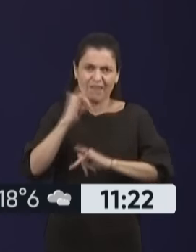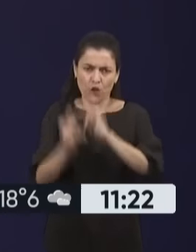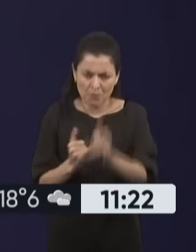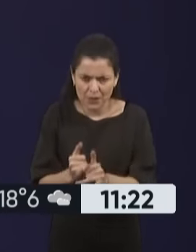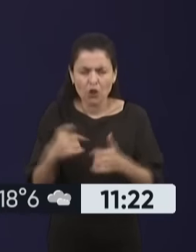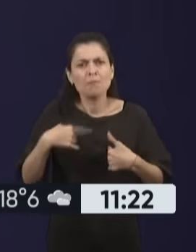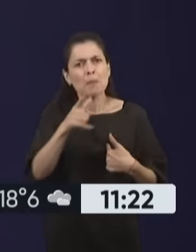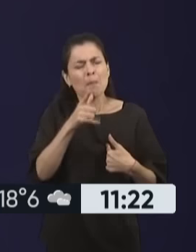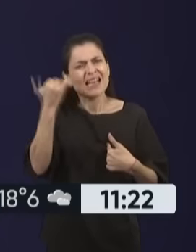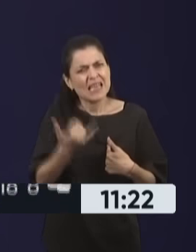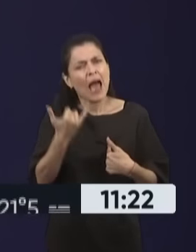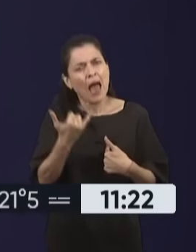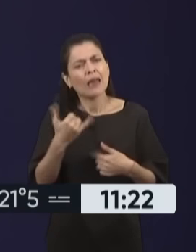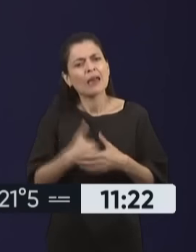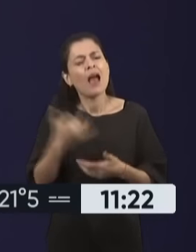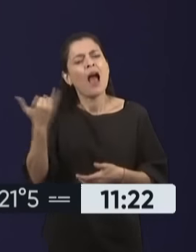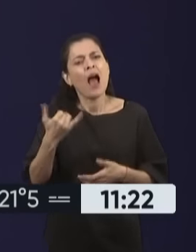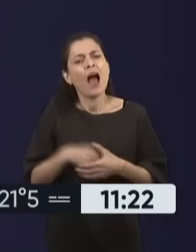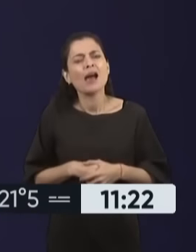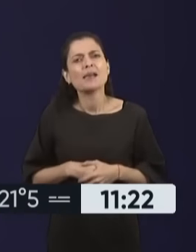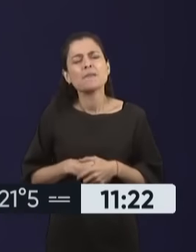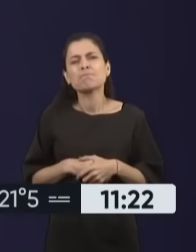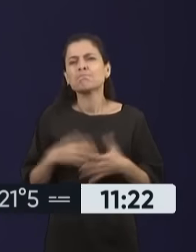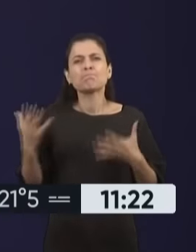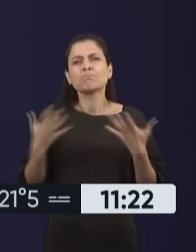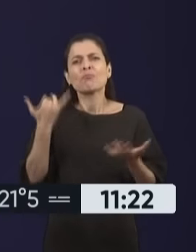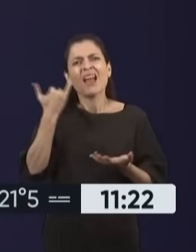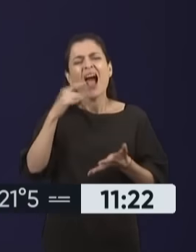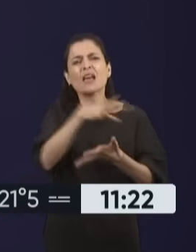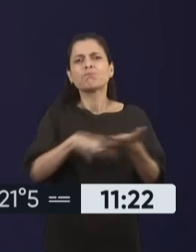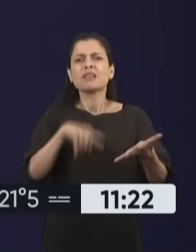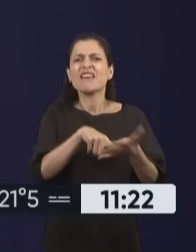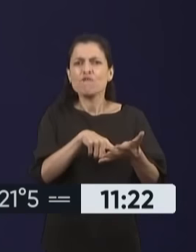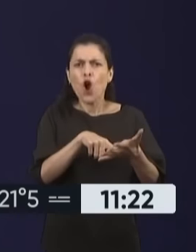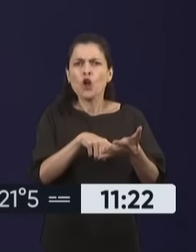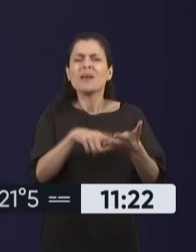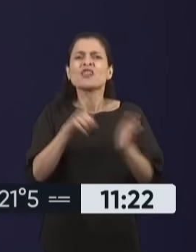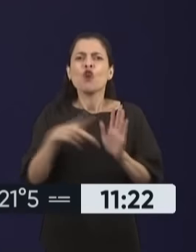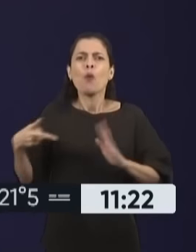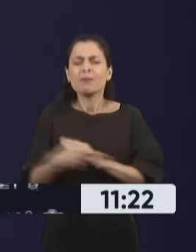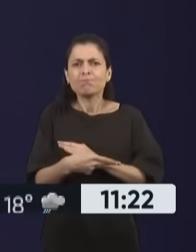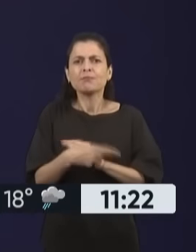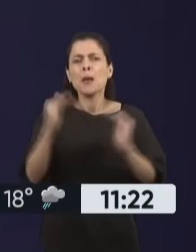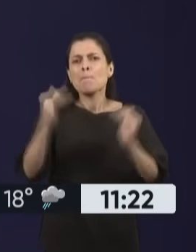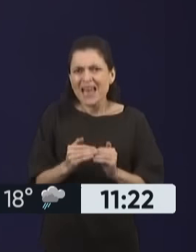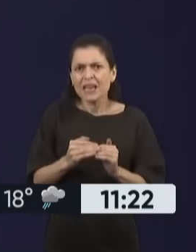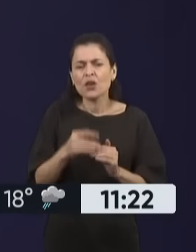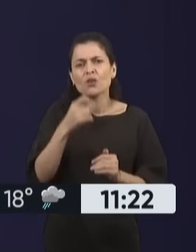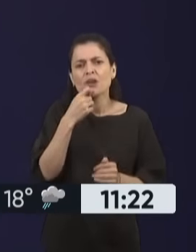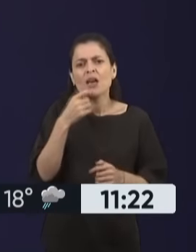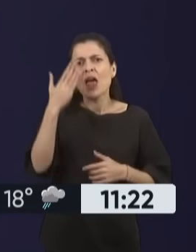entiendo un eh un un informe sobre ese recorte si gustas te lo